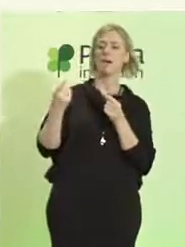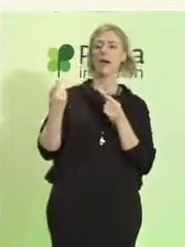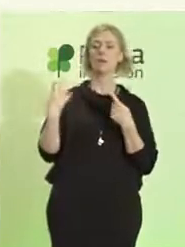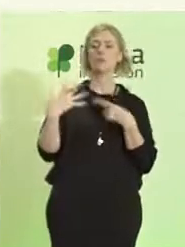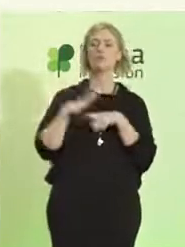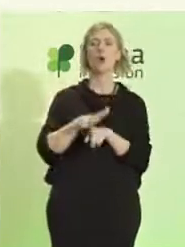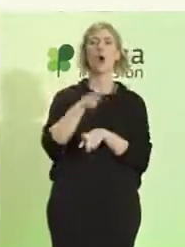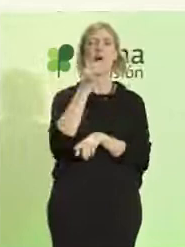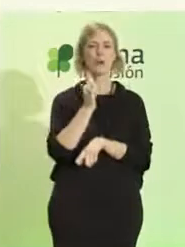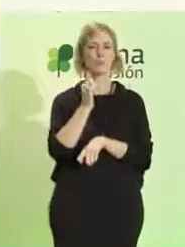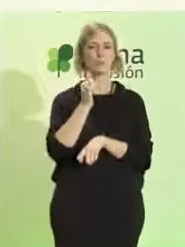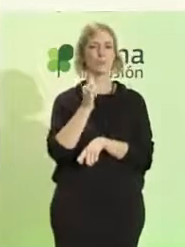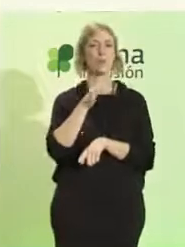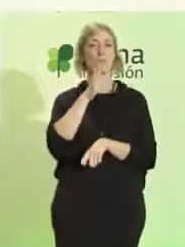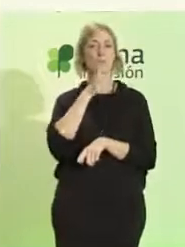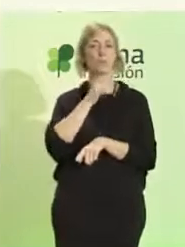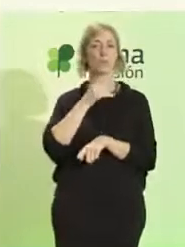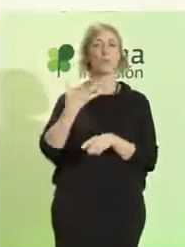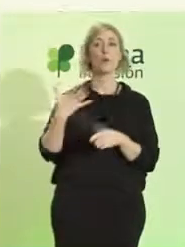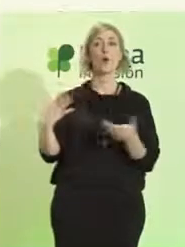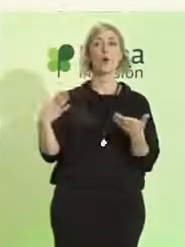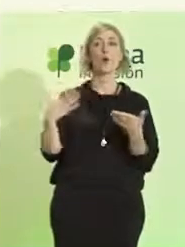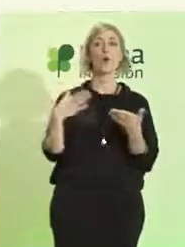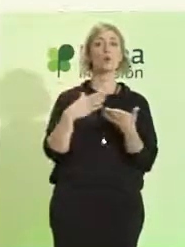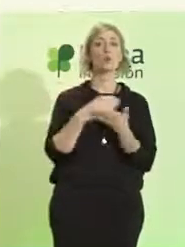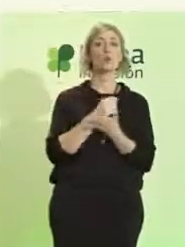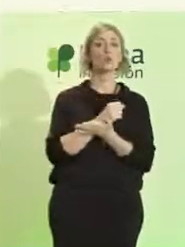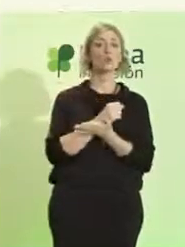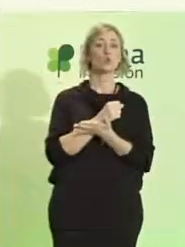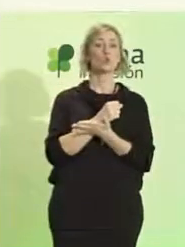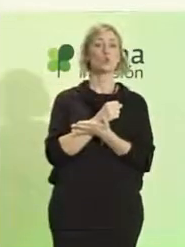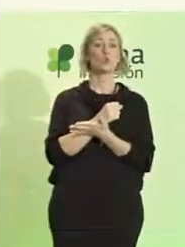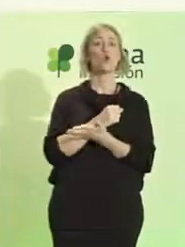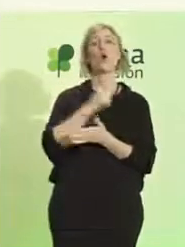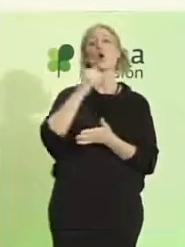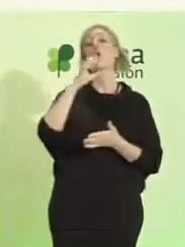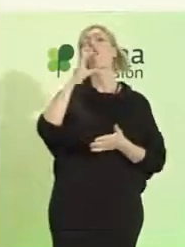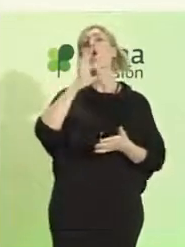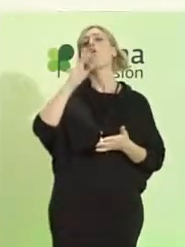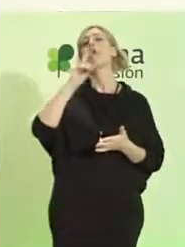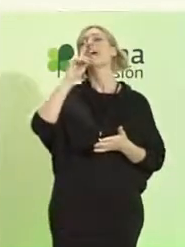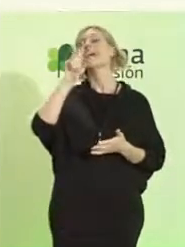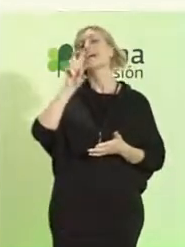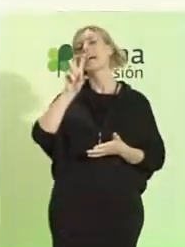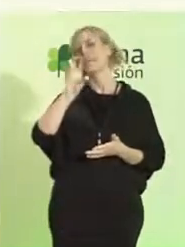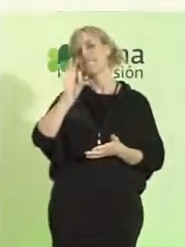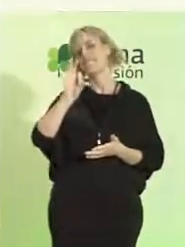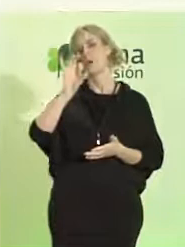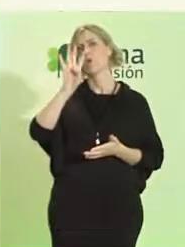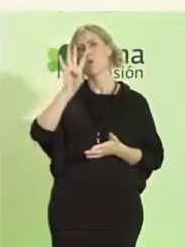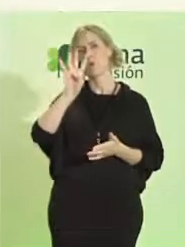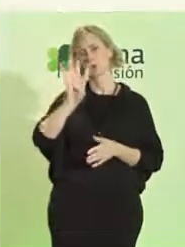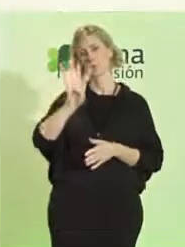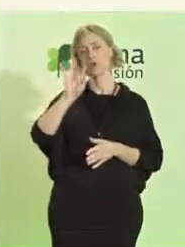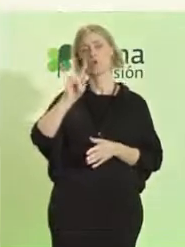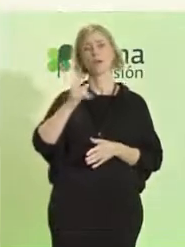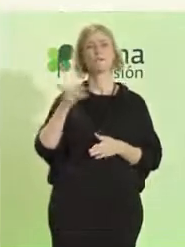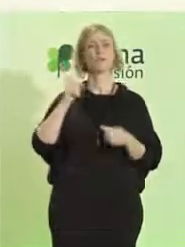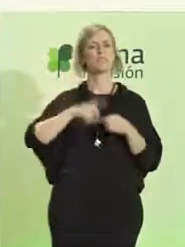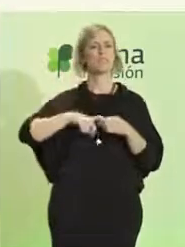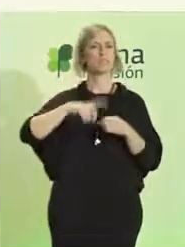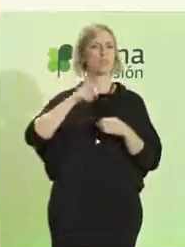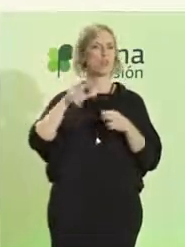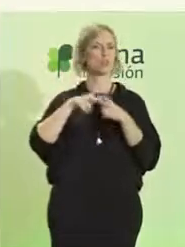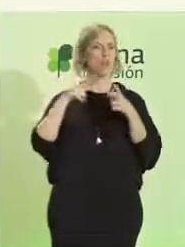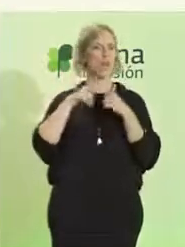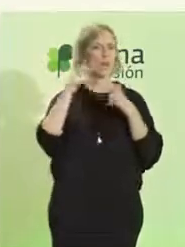el mundo puede teorizar sobre el ODS número 4 de educación de calidad para todas las personas, pero sí que hay personas que les ha dolido que no se cumpla ese ODS y a